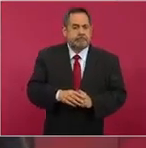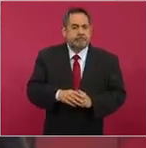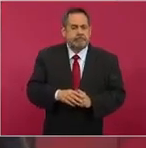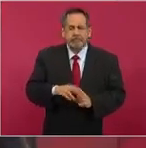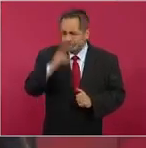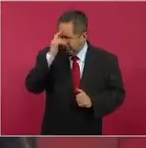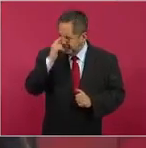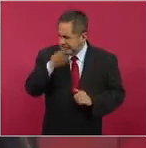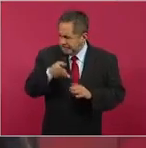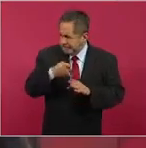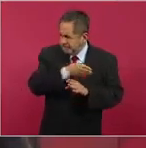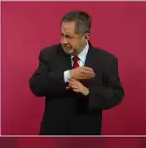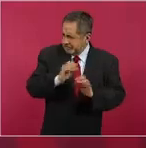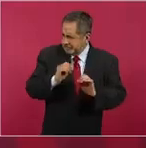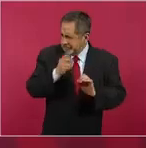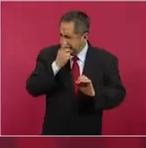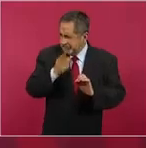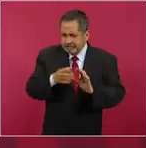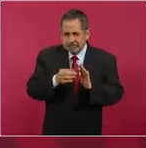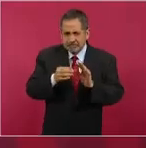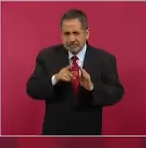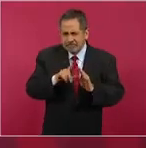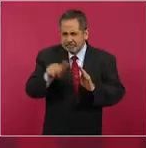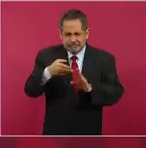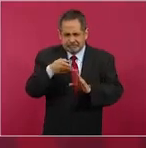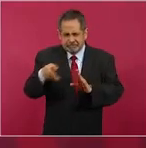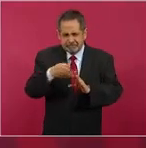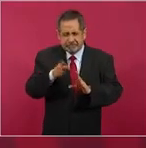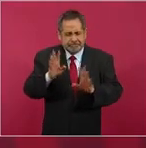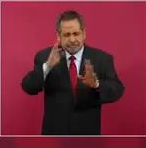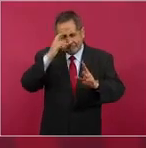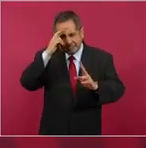no sé si antes de eso o después de eso